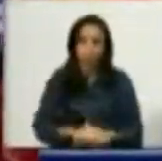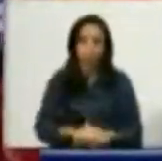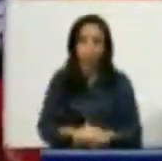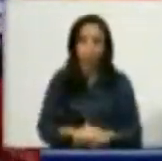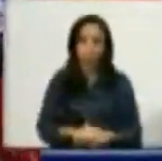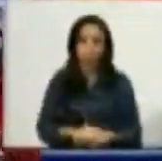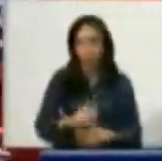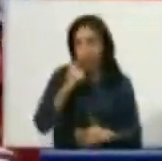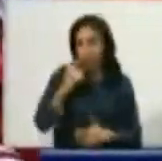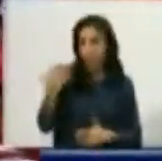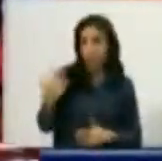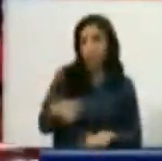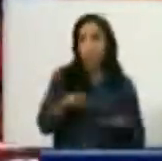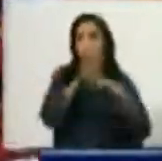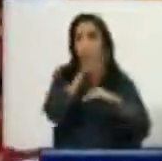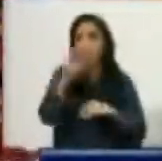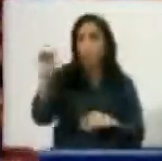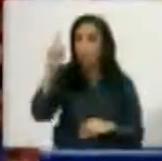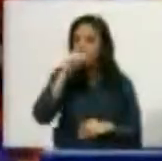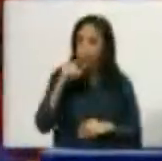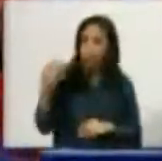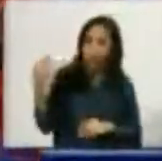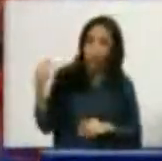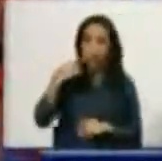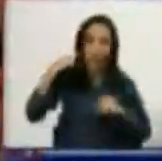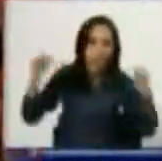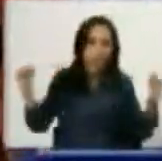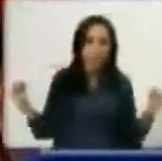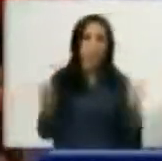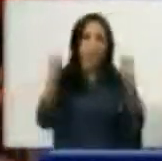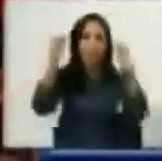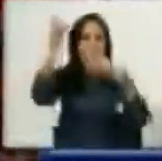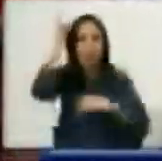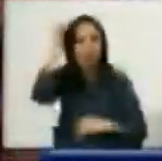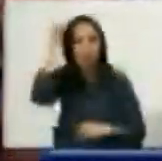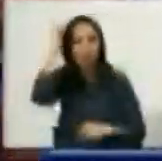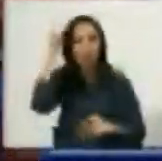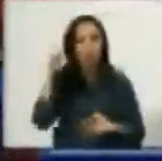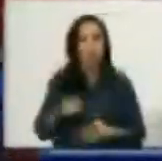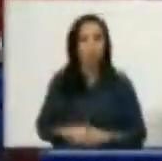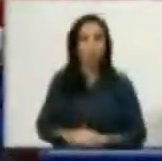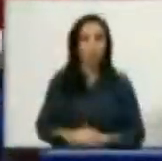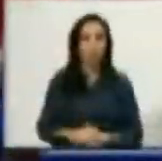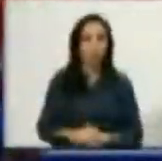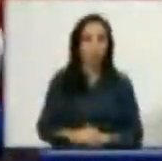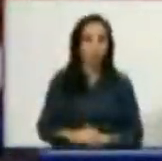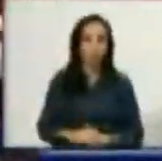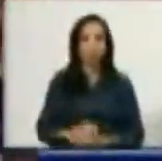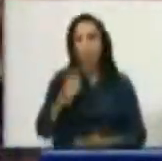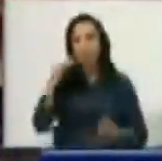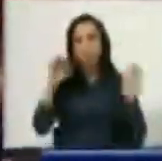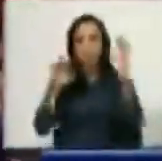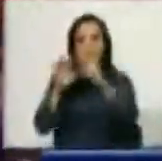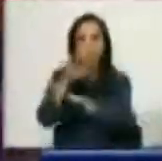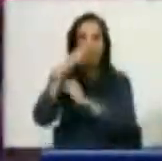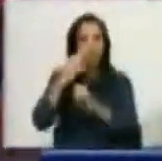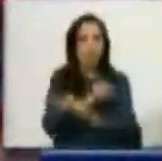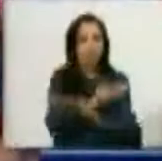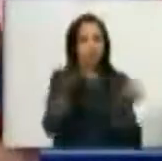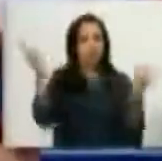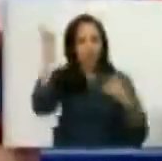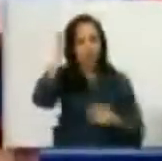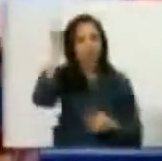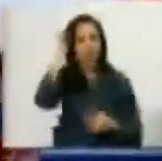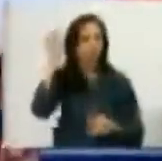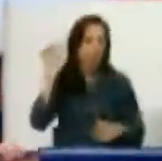de hace más de cuatrocientos años vivan los indios patria para los indios